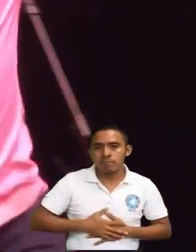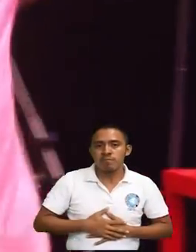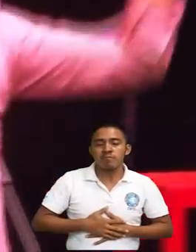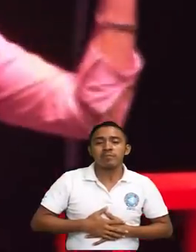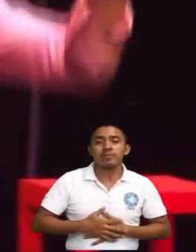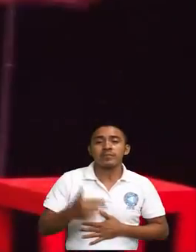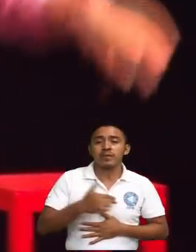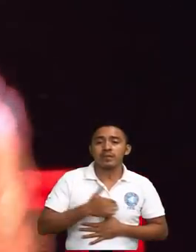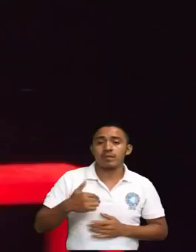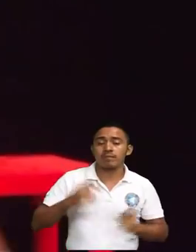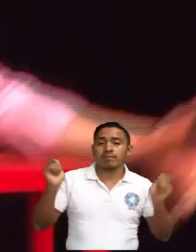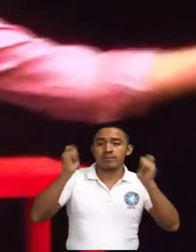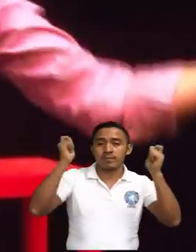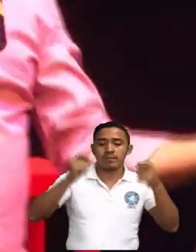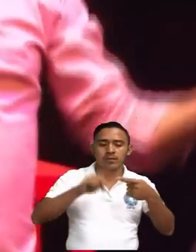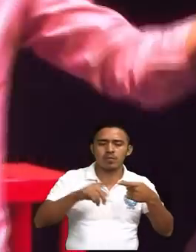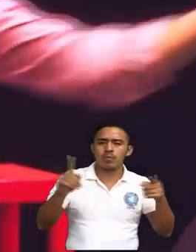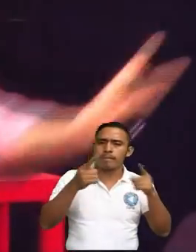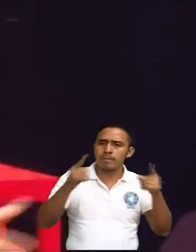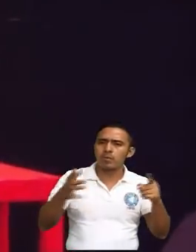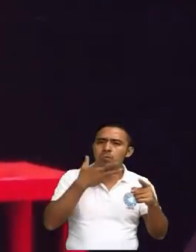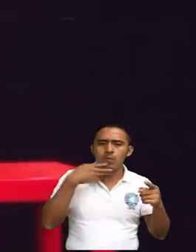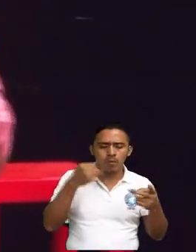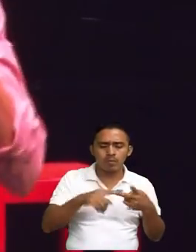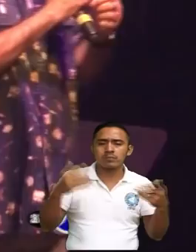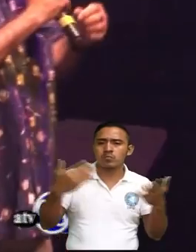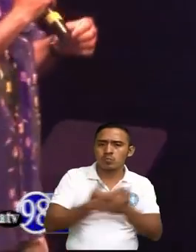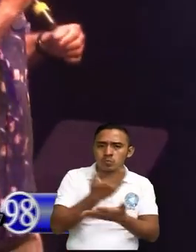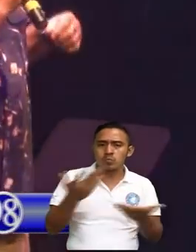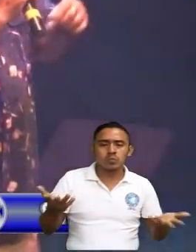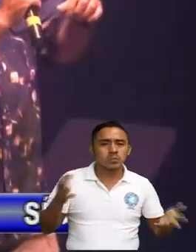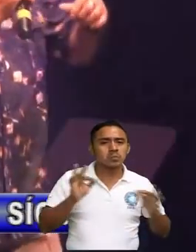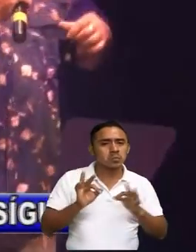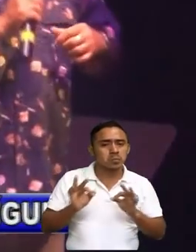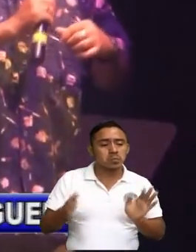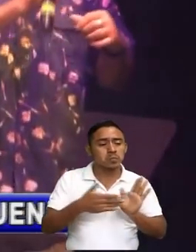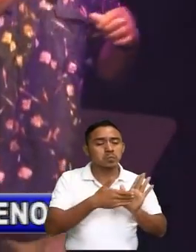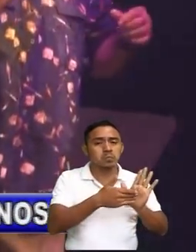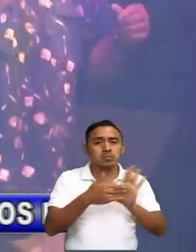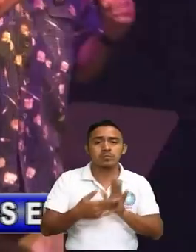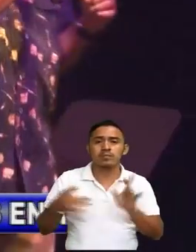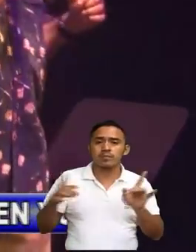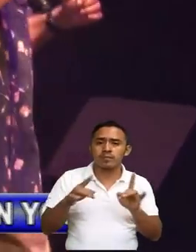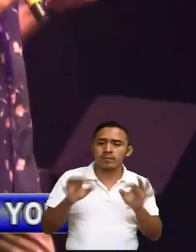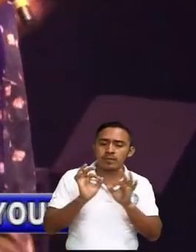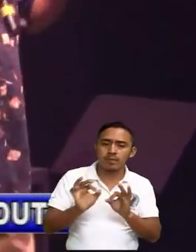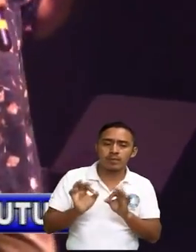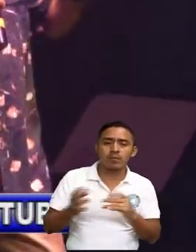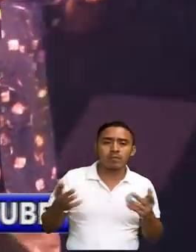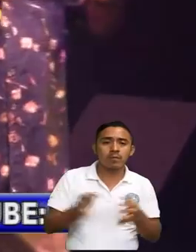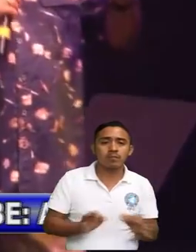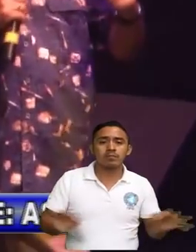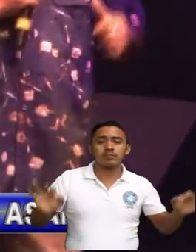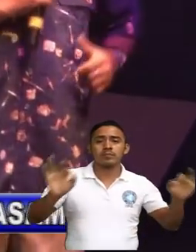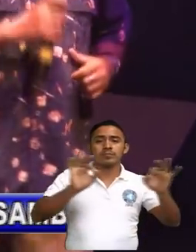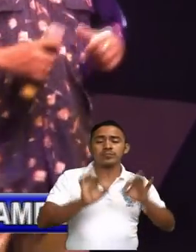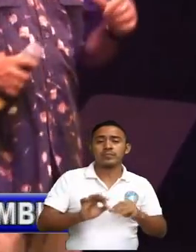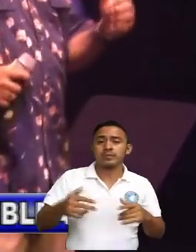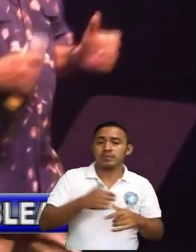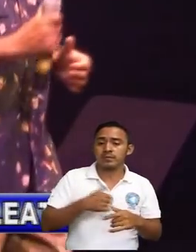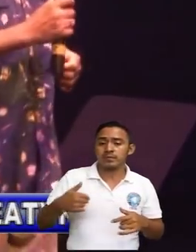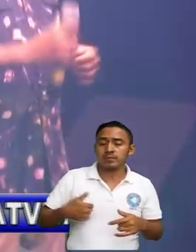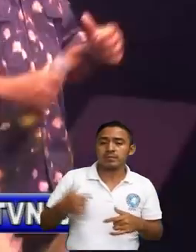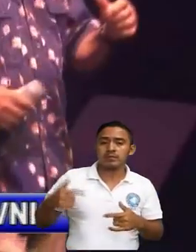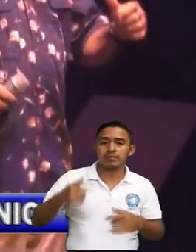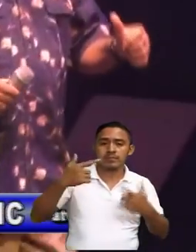donde participan músicos jóvenes, nuevos talentos, que representan un material muy fresco sobre esta importante gesta histórica